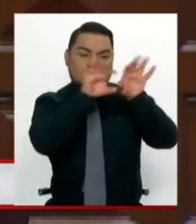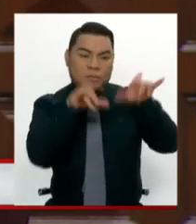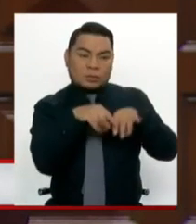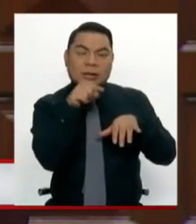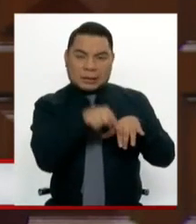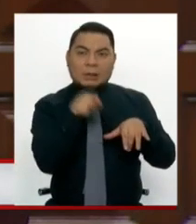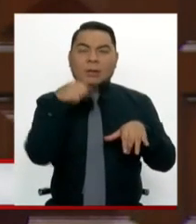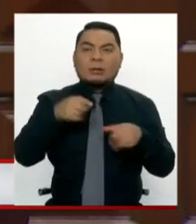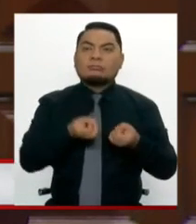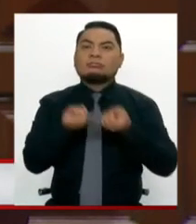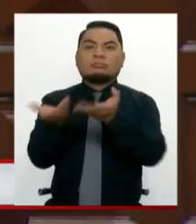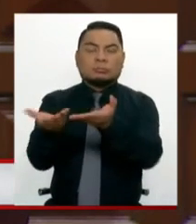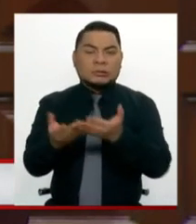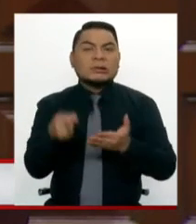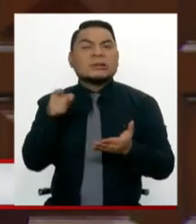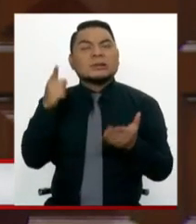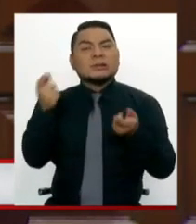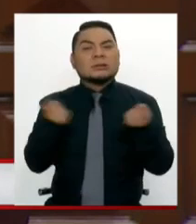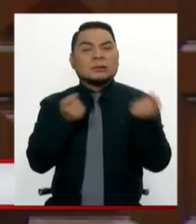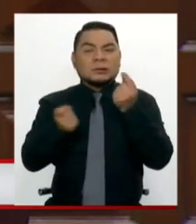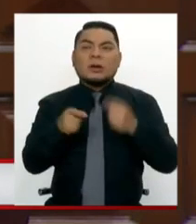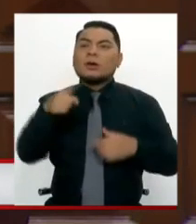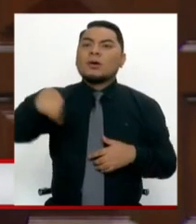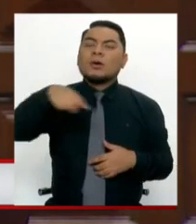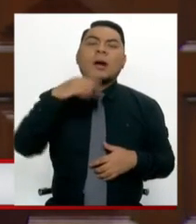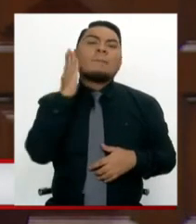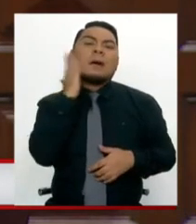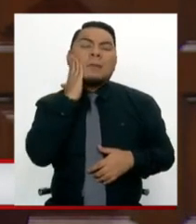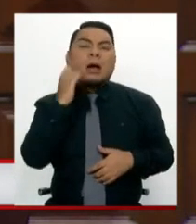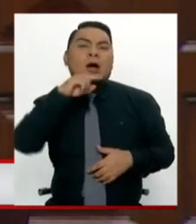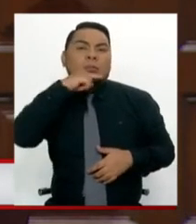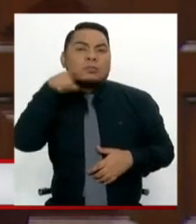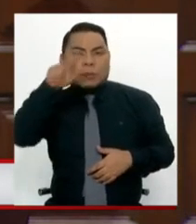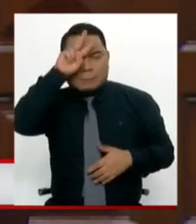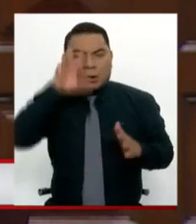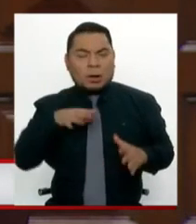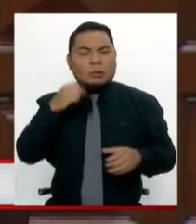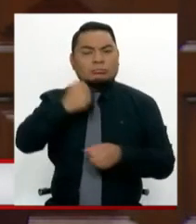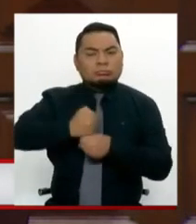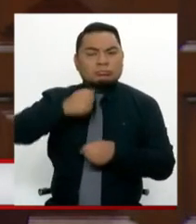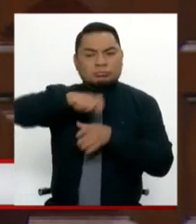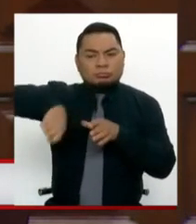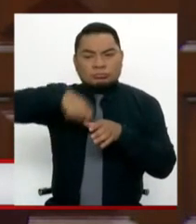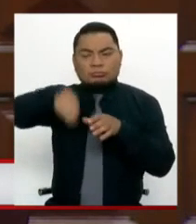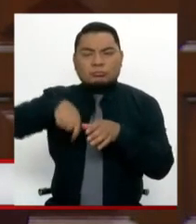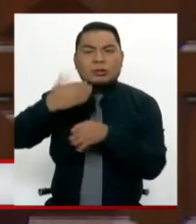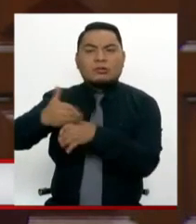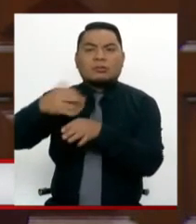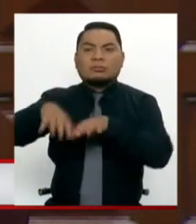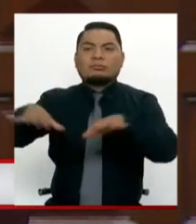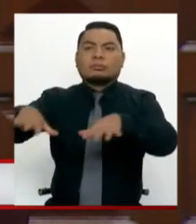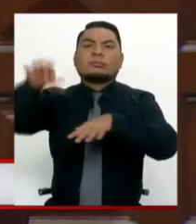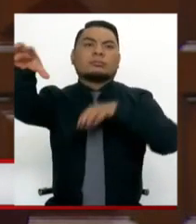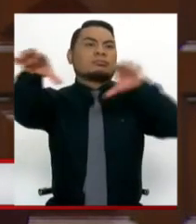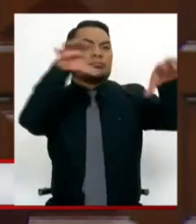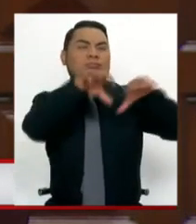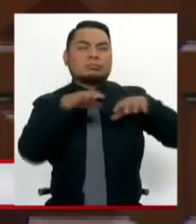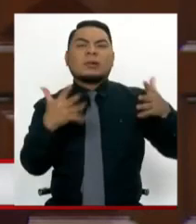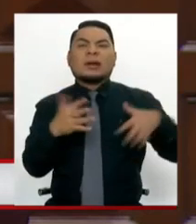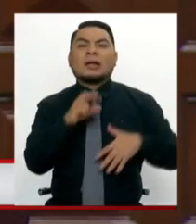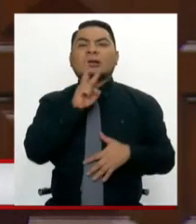Perú, dirigidas por abnegadas madres y mujeres peruanas, las cuales ascienden